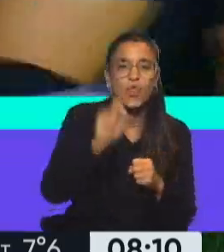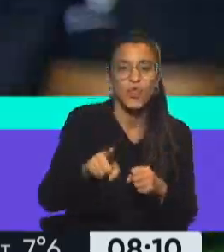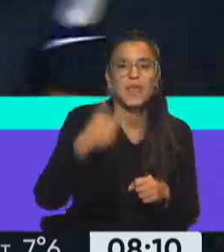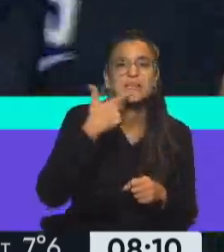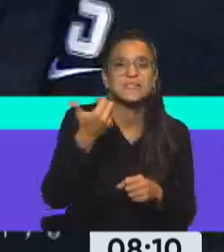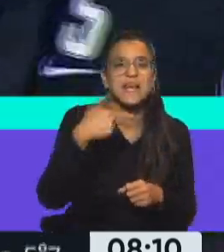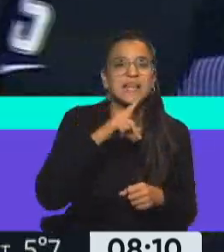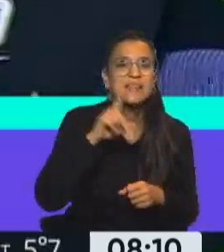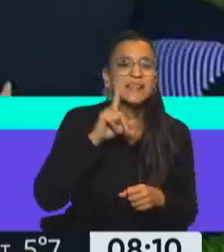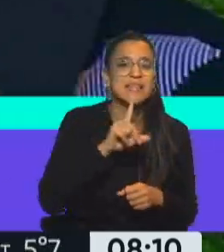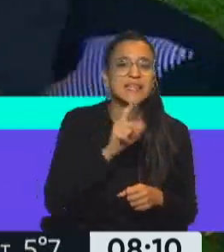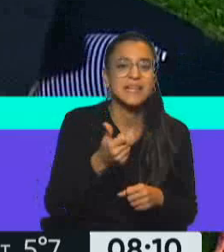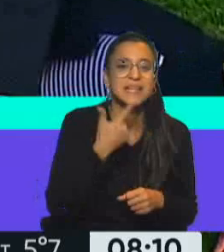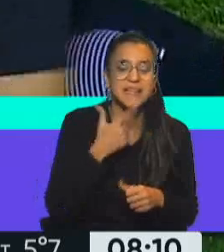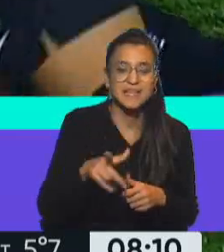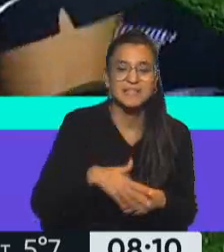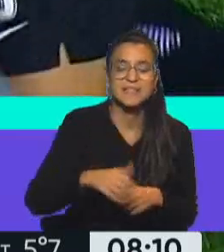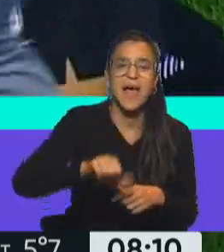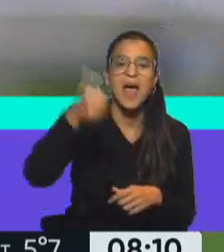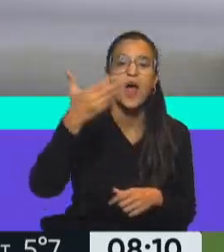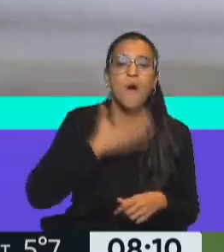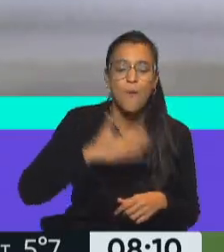las Santitas de las Cuervitas, que le ganaron a Boca por